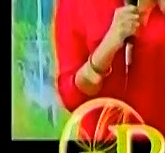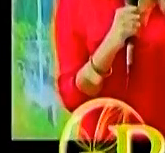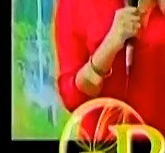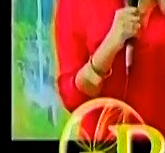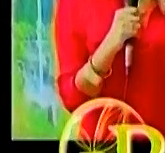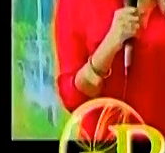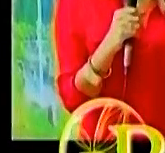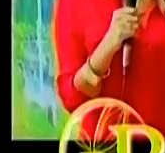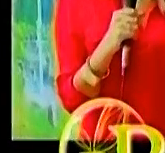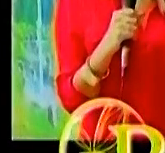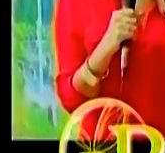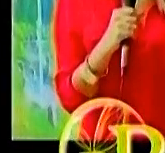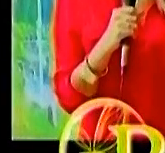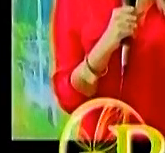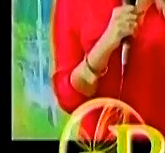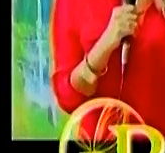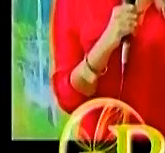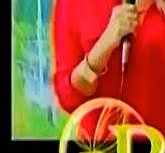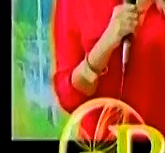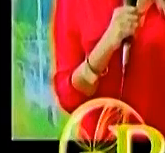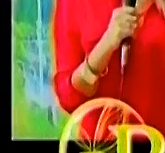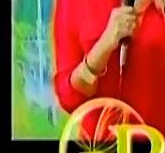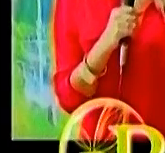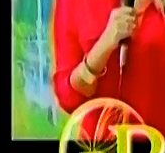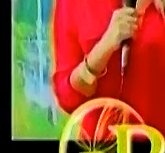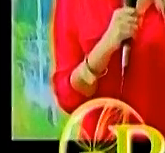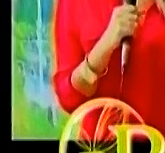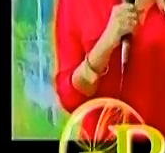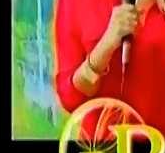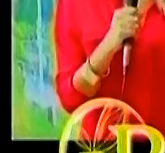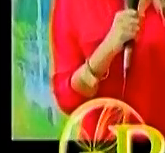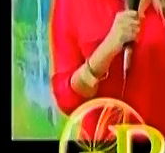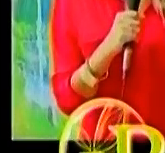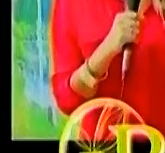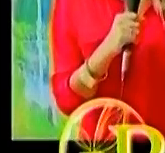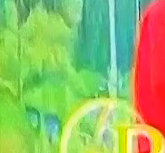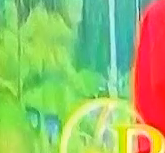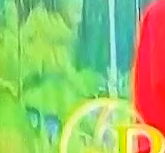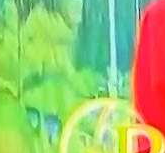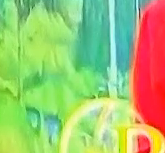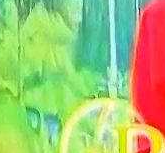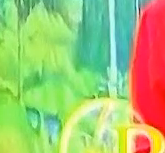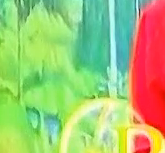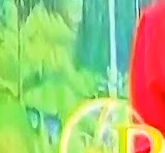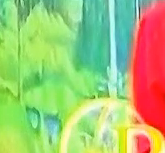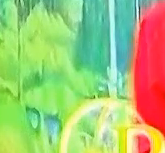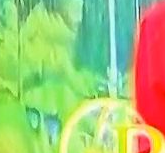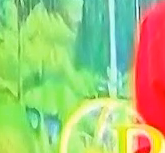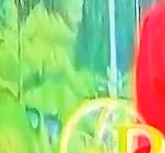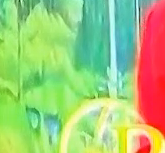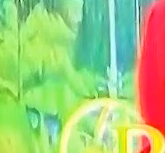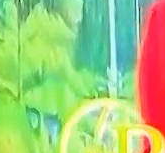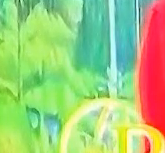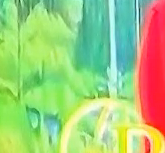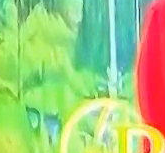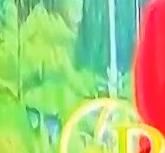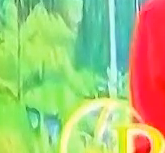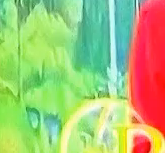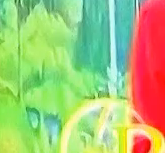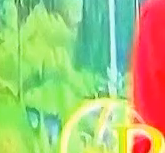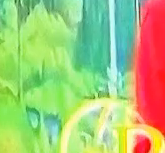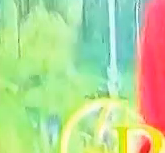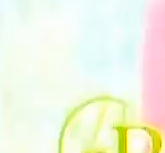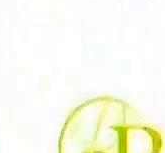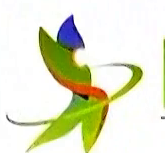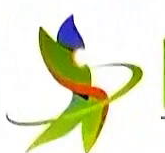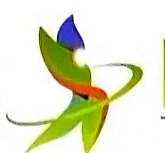punto de venta e IPS. Encuentre todos los médicos especialistas en terapias alternativas que ayudan a transformar tu salud. Citas y